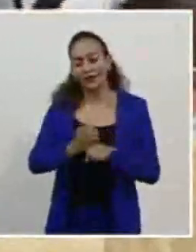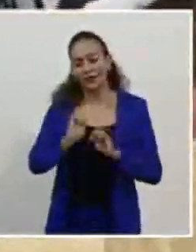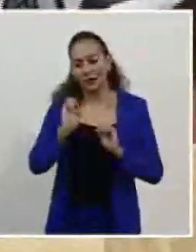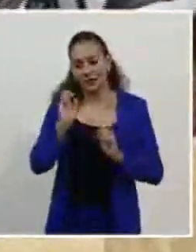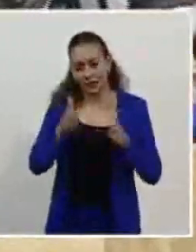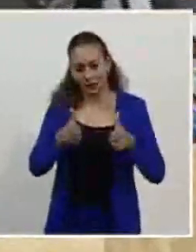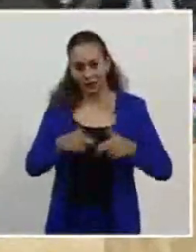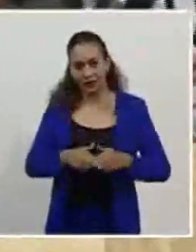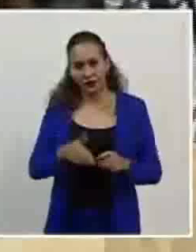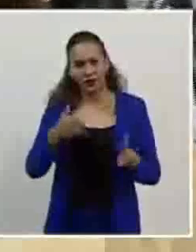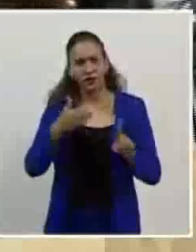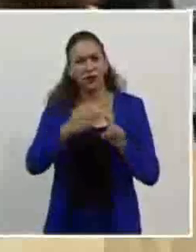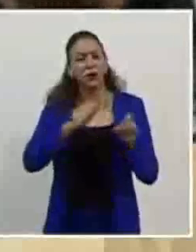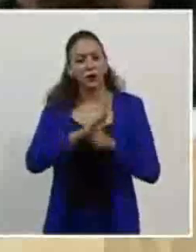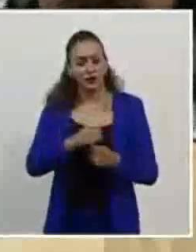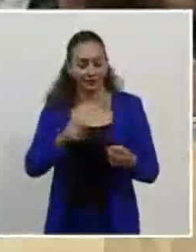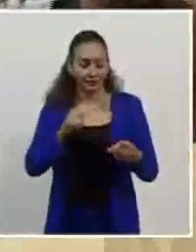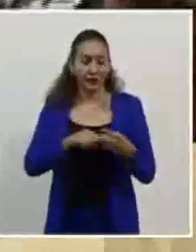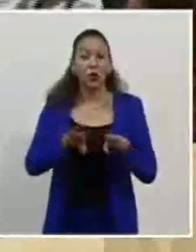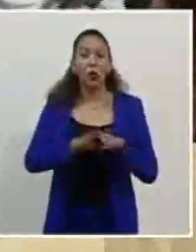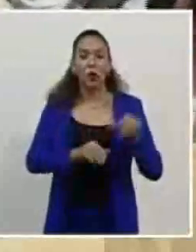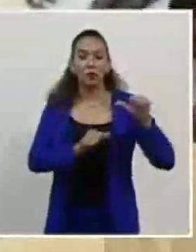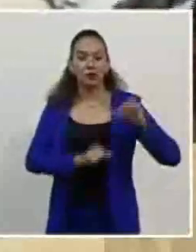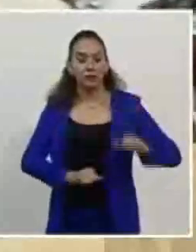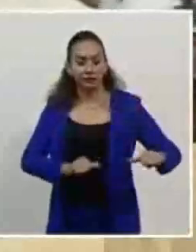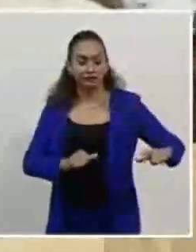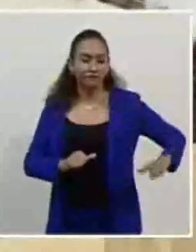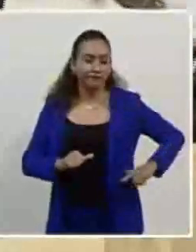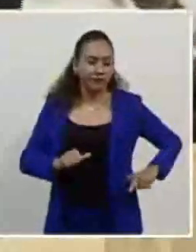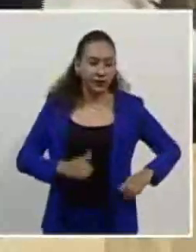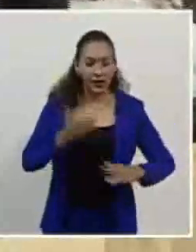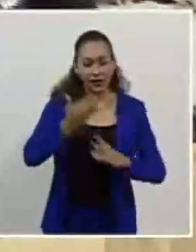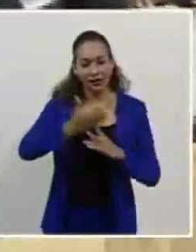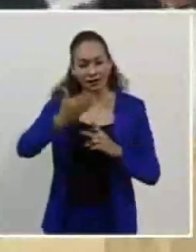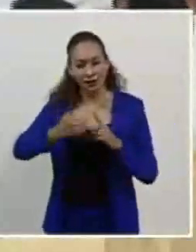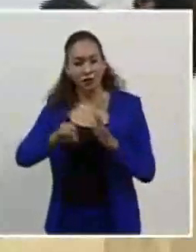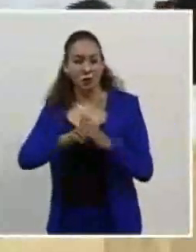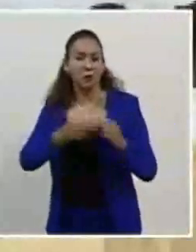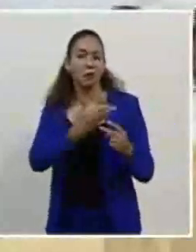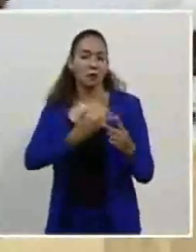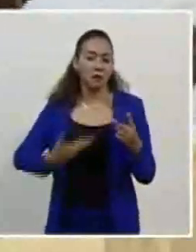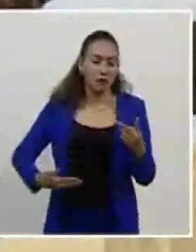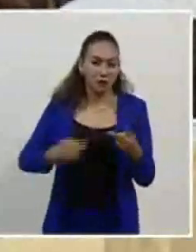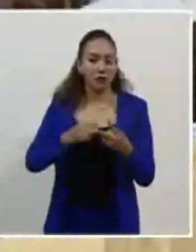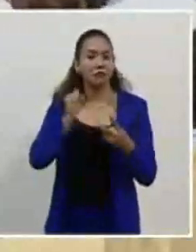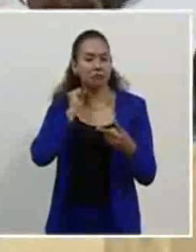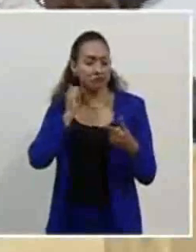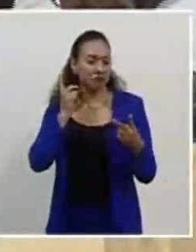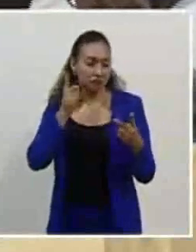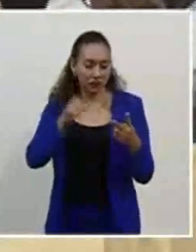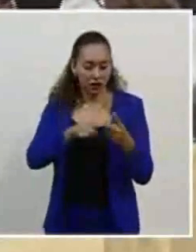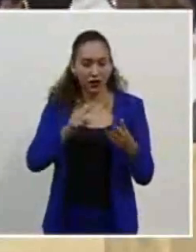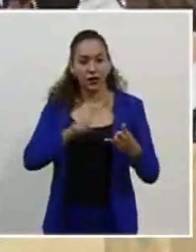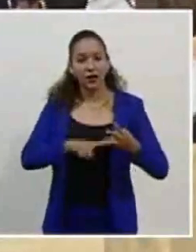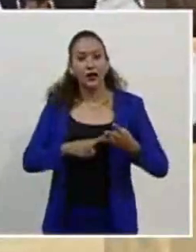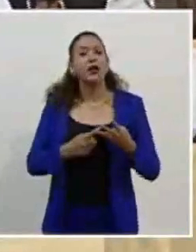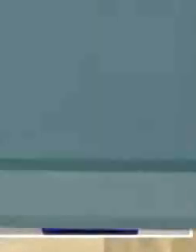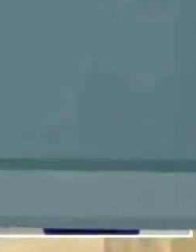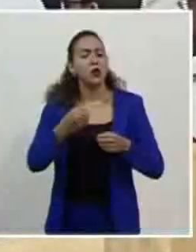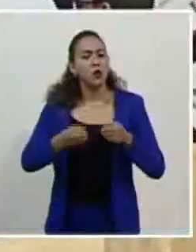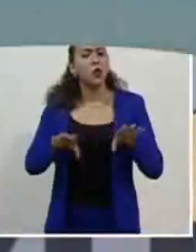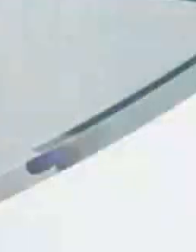es división de poderes, medios legales y constitucionales. El ministro Lainez aseguró.